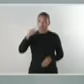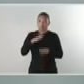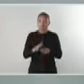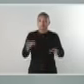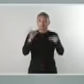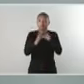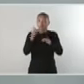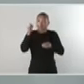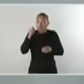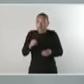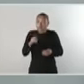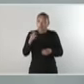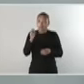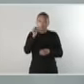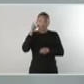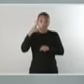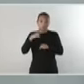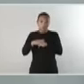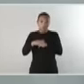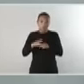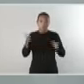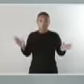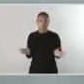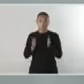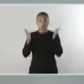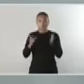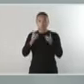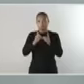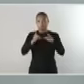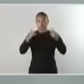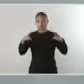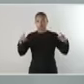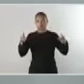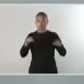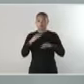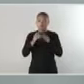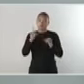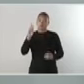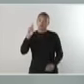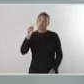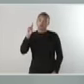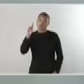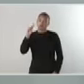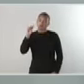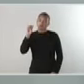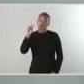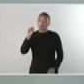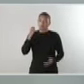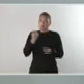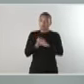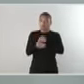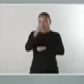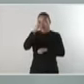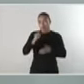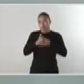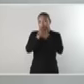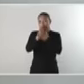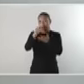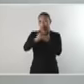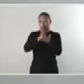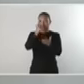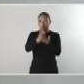que esta secretaría impulse el desarrollo con los sectores productivos en nuestro estado para beneficio de los tamaulipecos